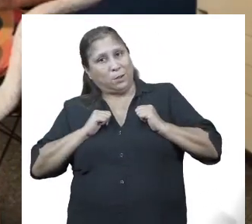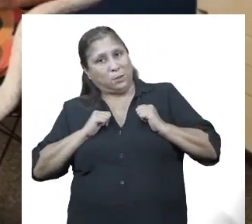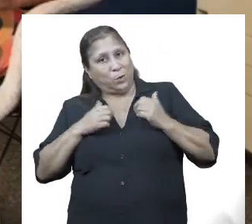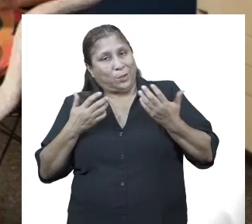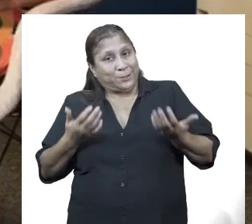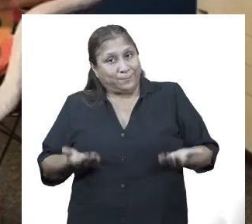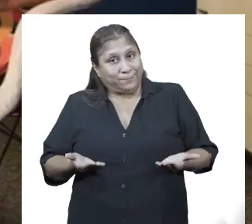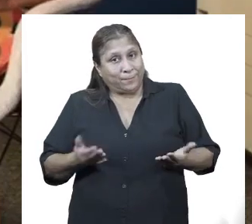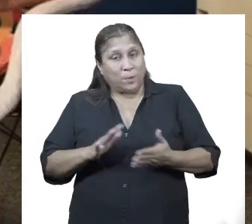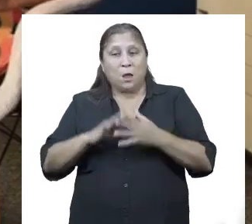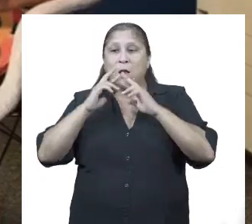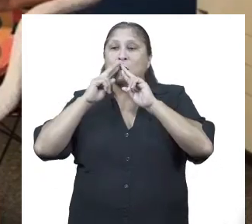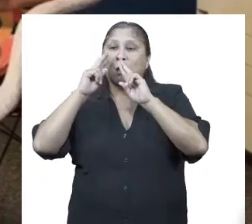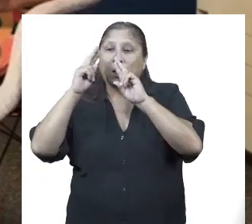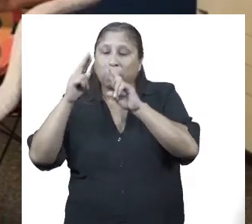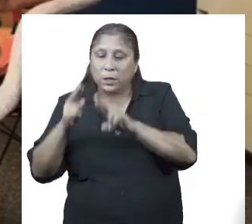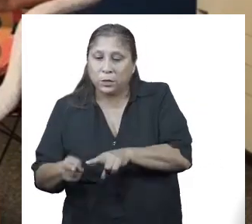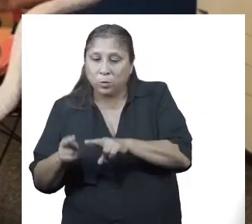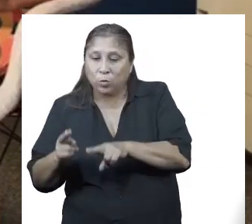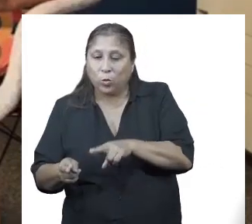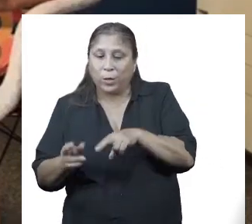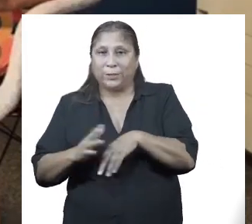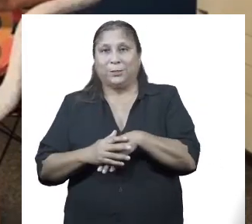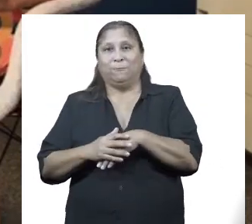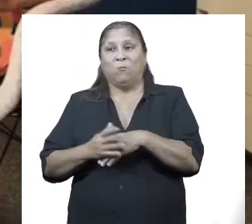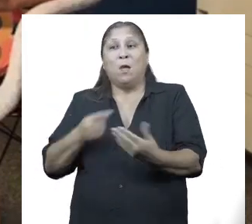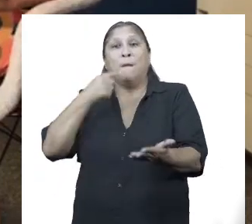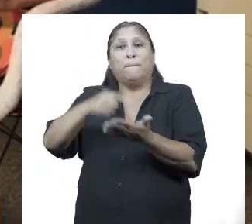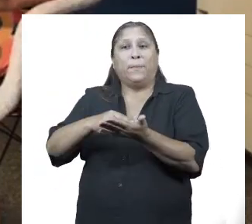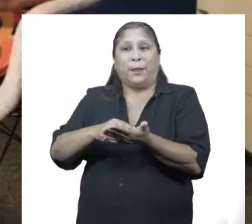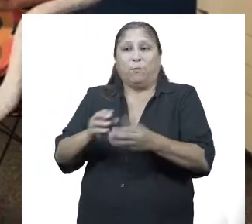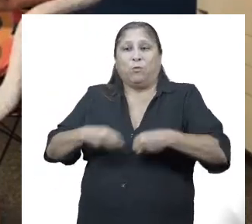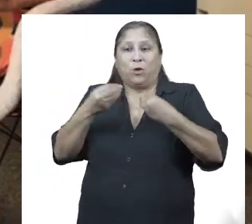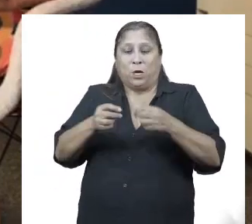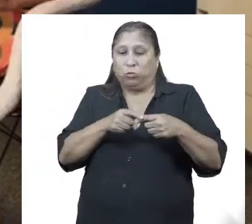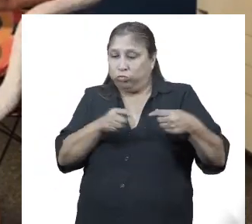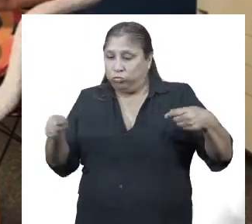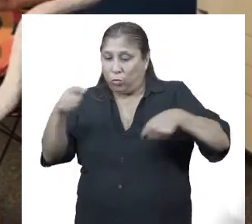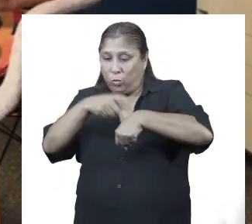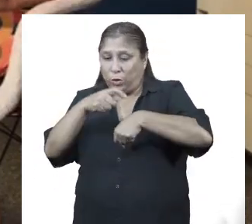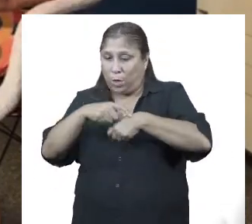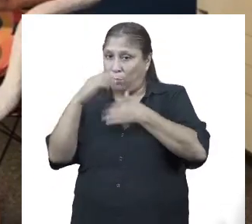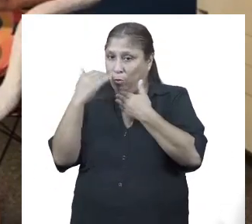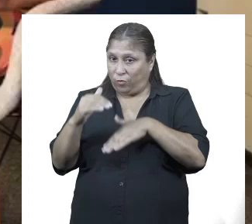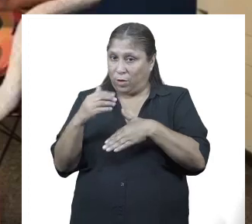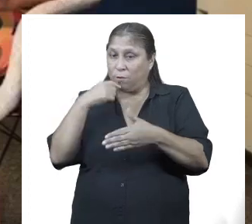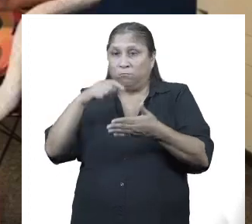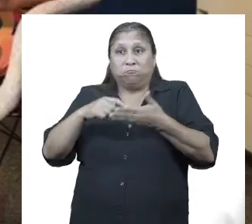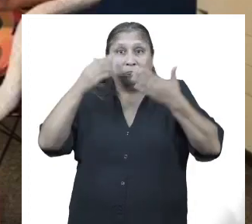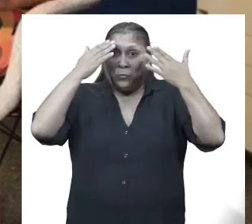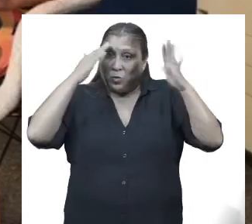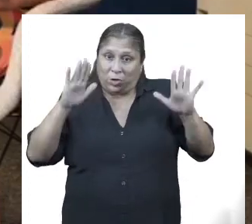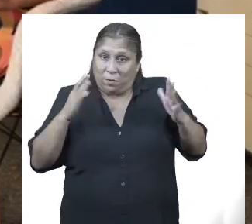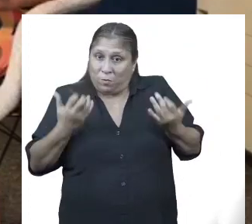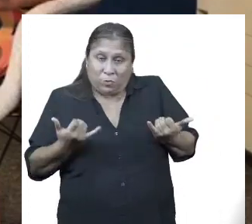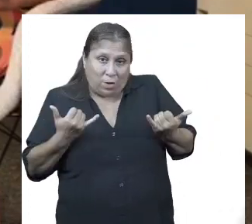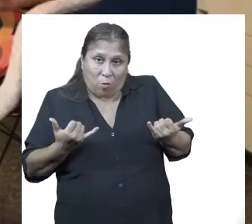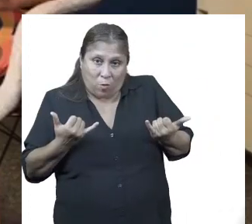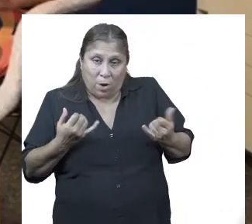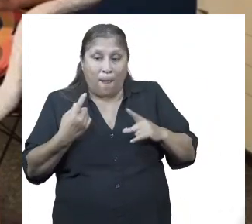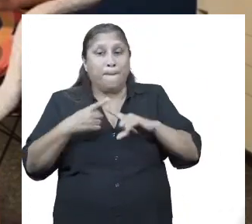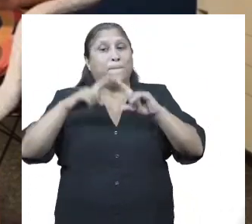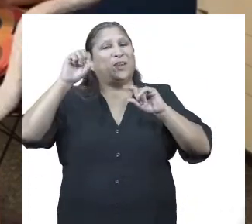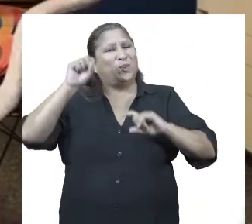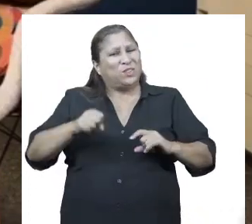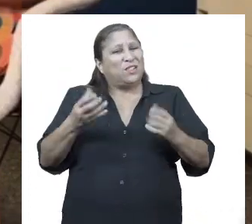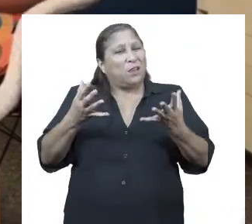vacaciones, la respuesta, digamos, para establecer un plazo fijo es incierta por el momento,